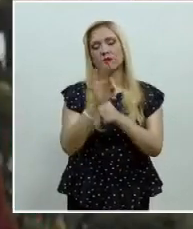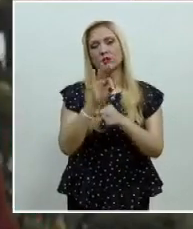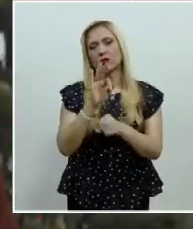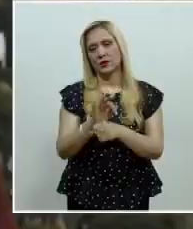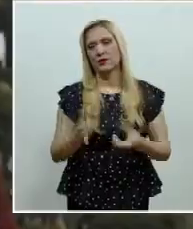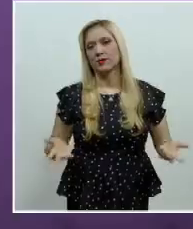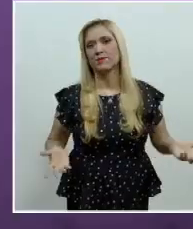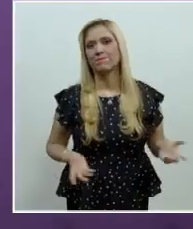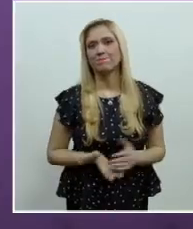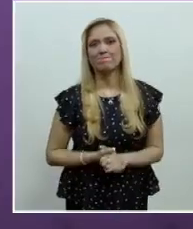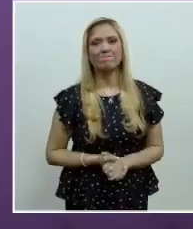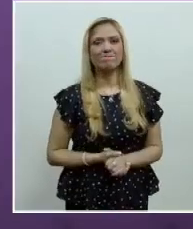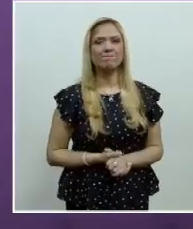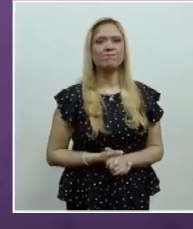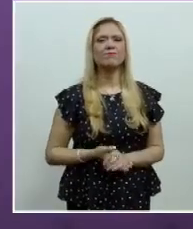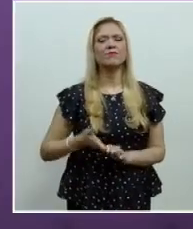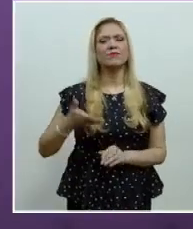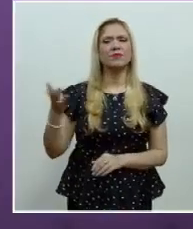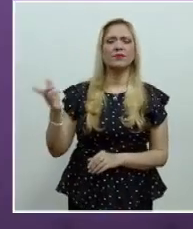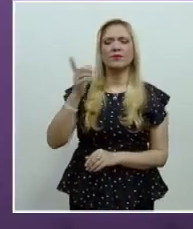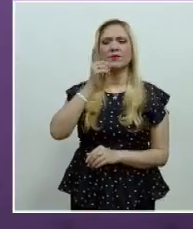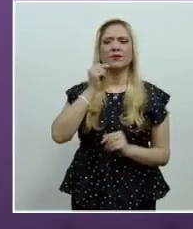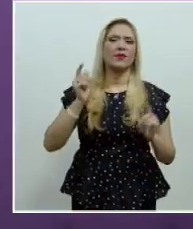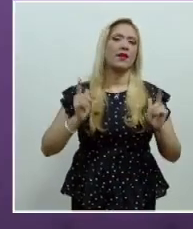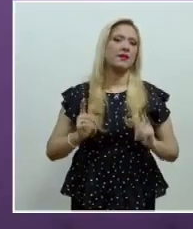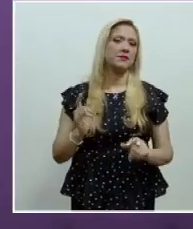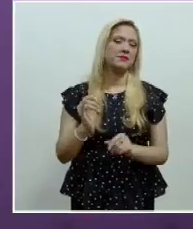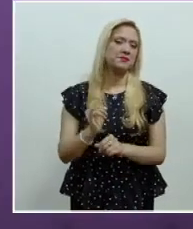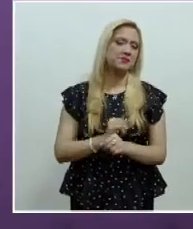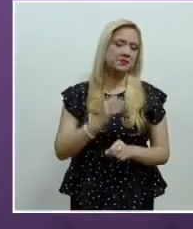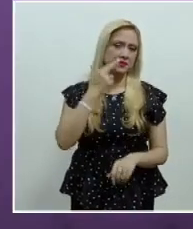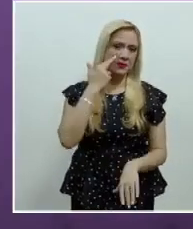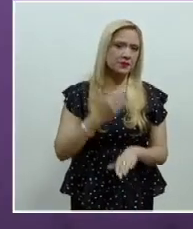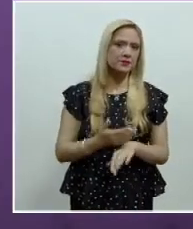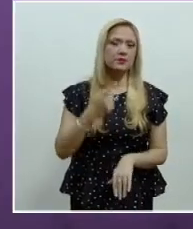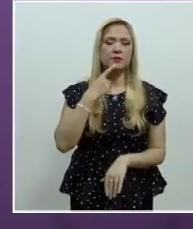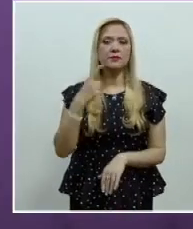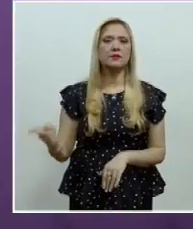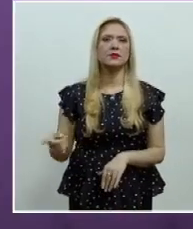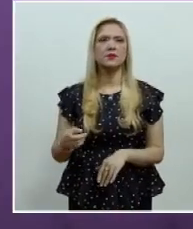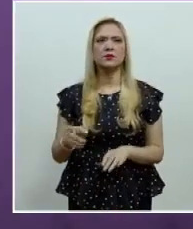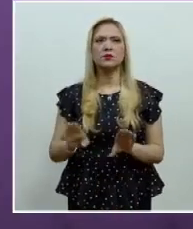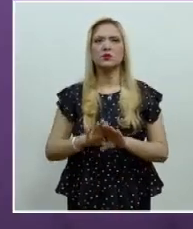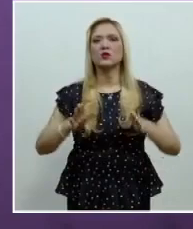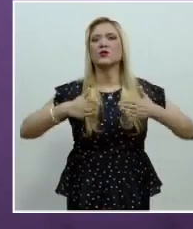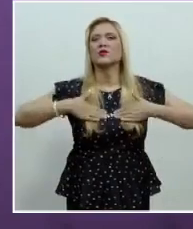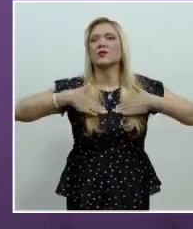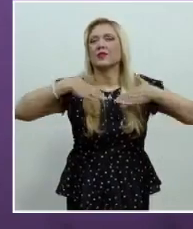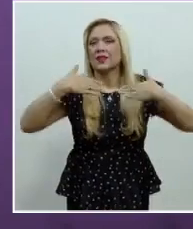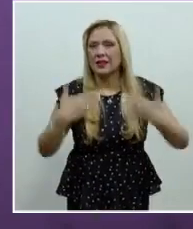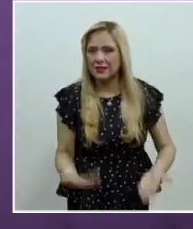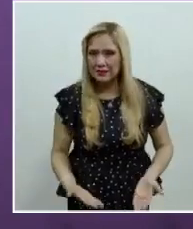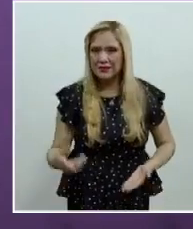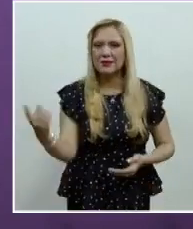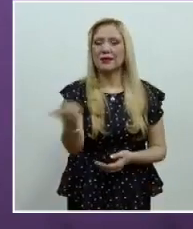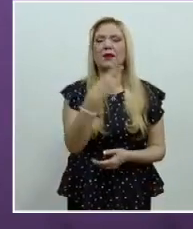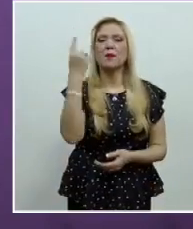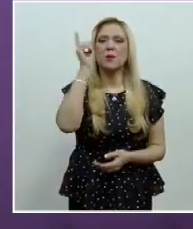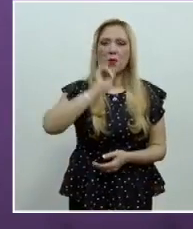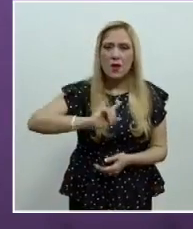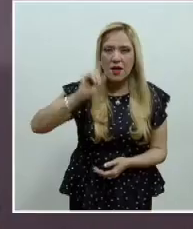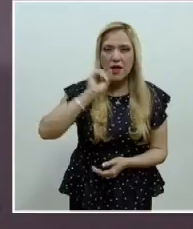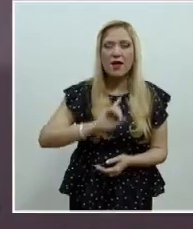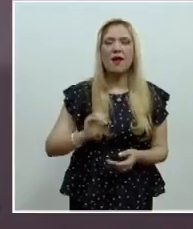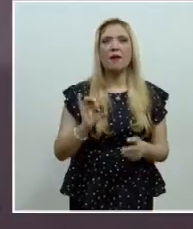esencial. Fiscal, comentabas al inicio de nuestra charla esta parte de la confianza que debe tener la ciudadanía